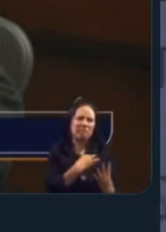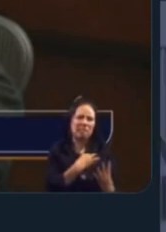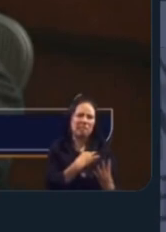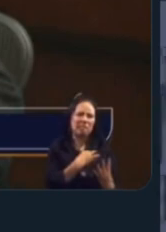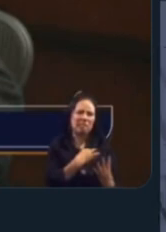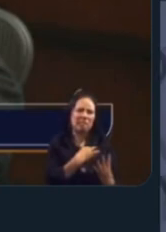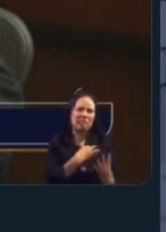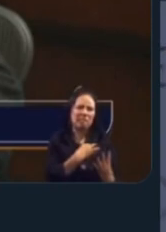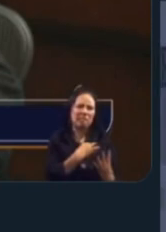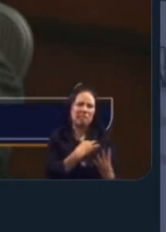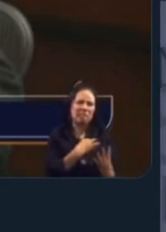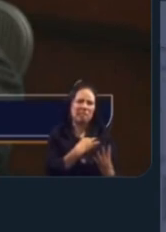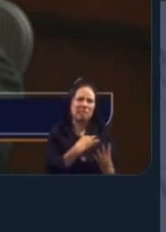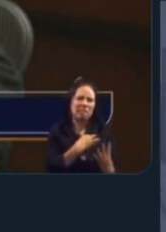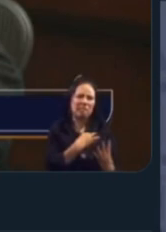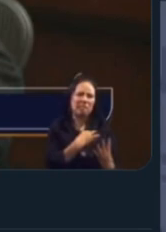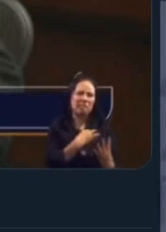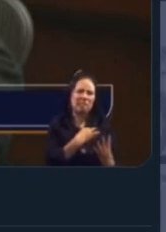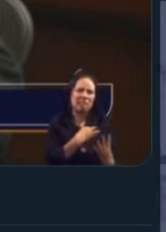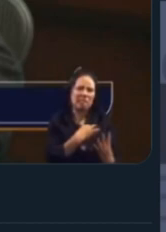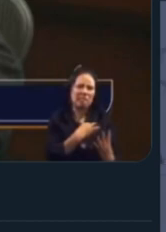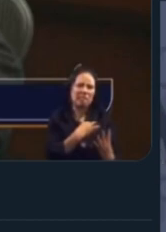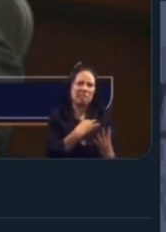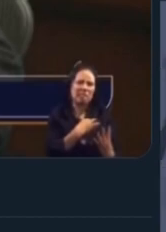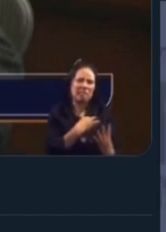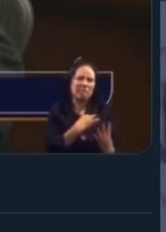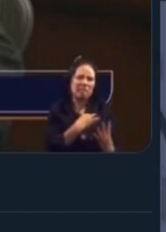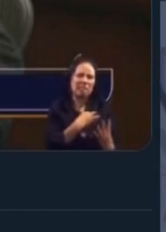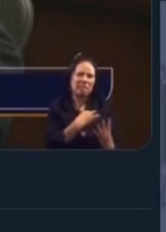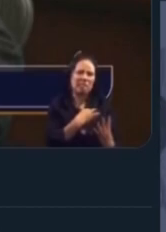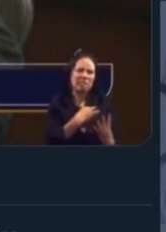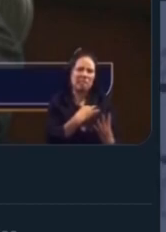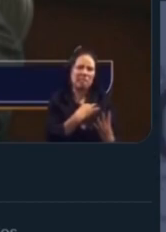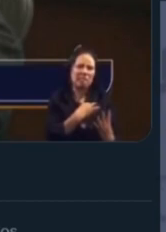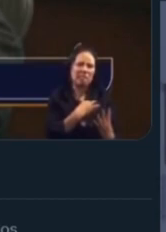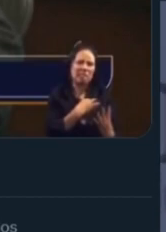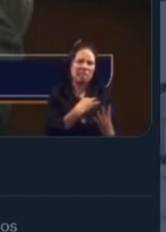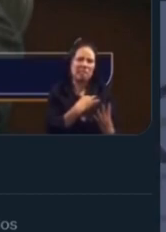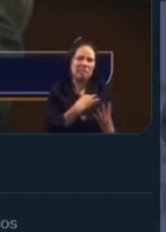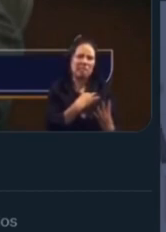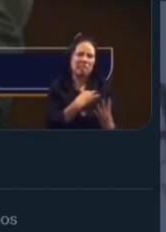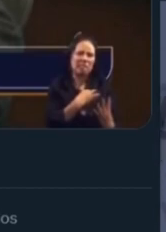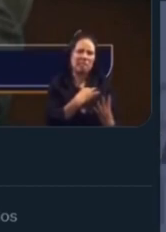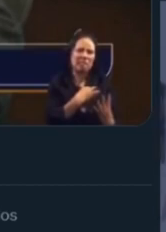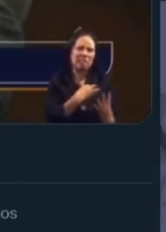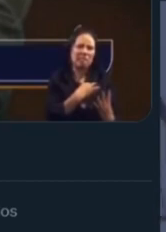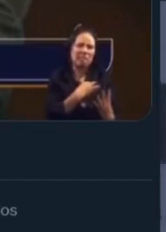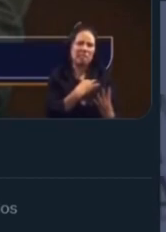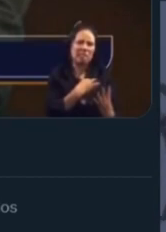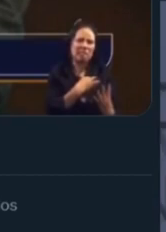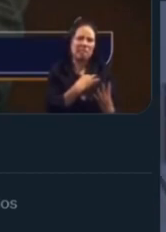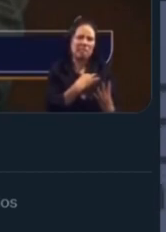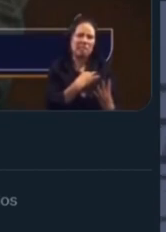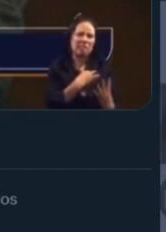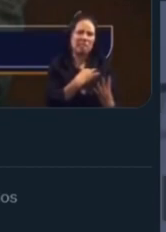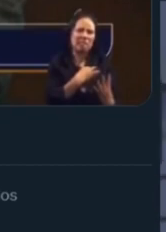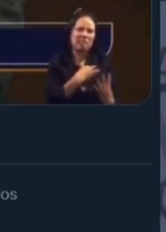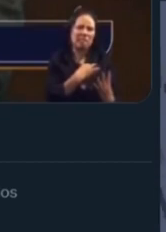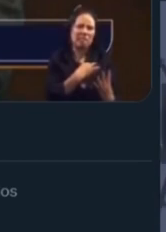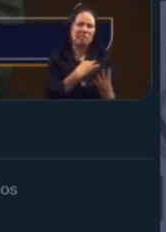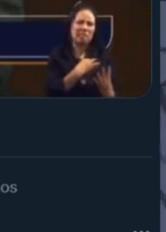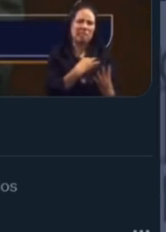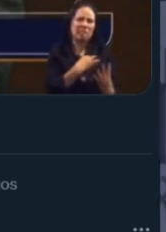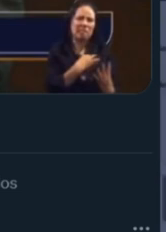comunicación que no le aplauden Gustavo Petro es evidentemente una persona acostumbrada a rodearse de